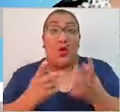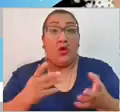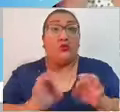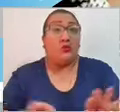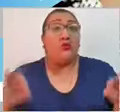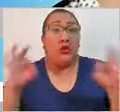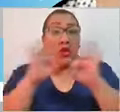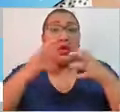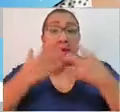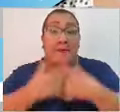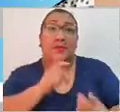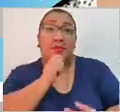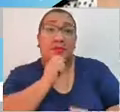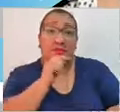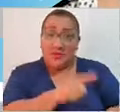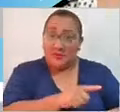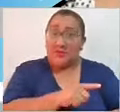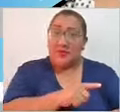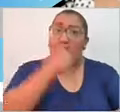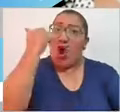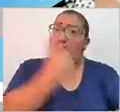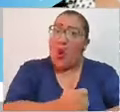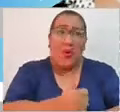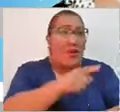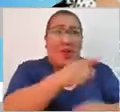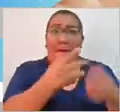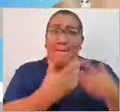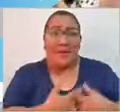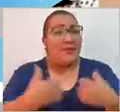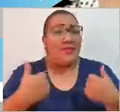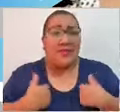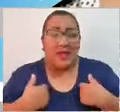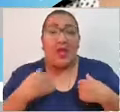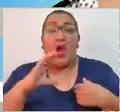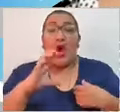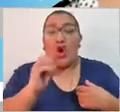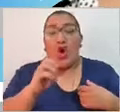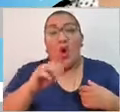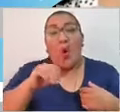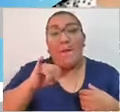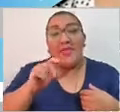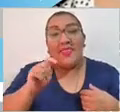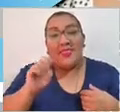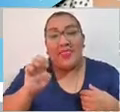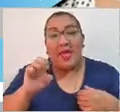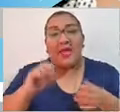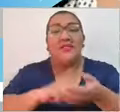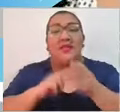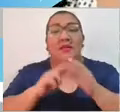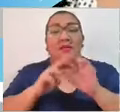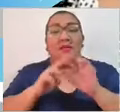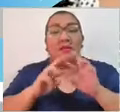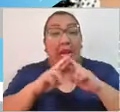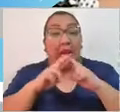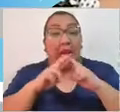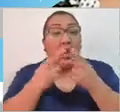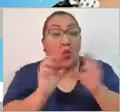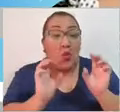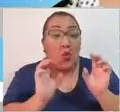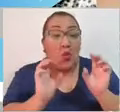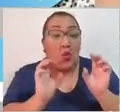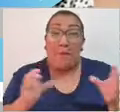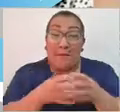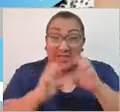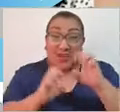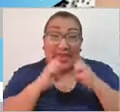las empresas privadas, hay una obligación de que ellos cuenten con un comité de intervención frente al hostigamiento sexual, aquellas